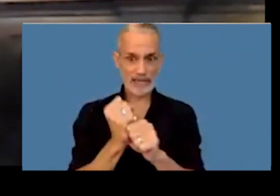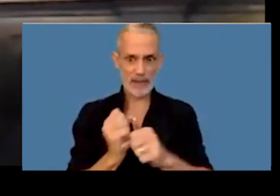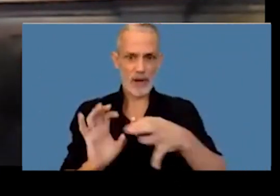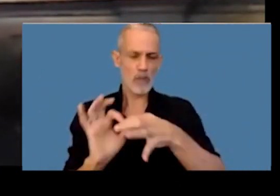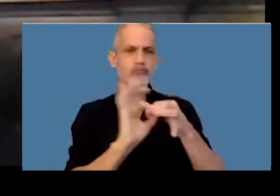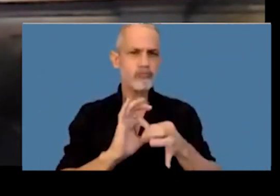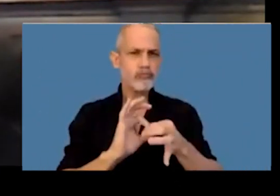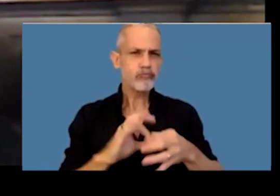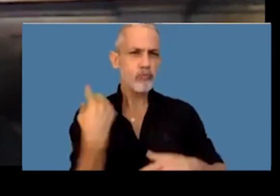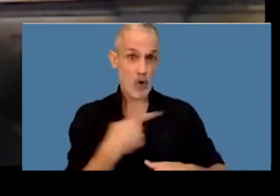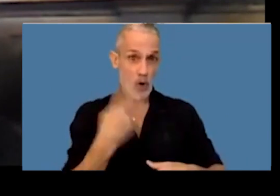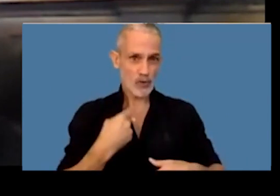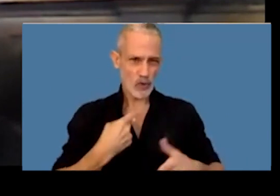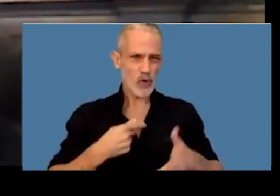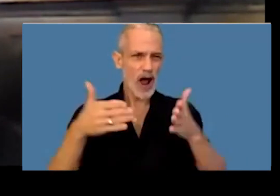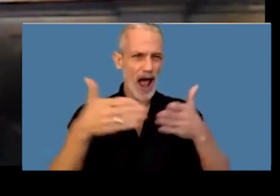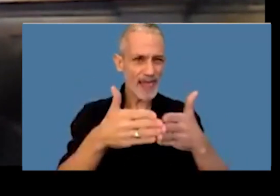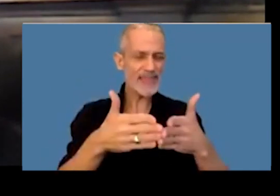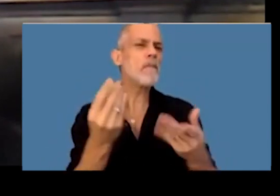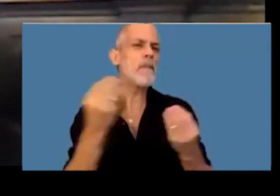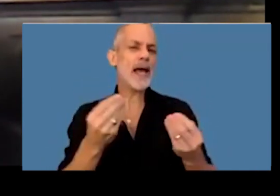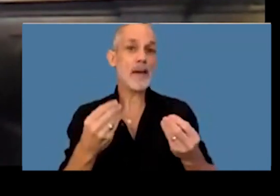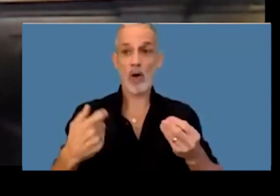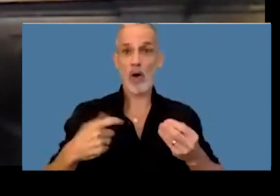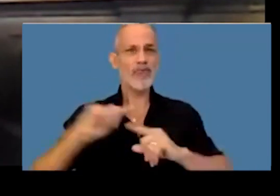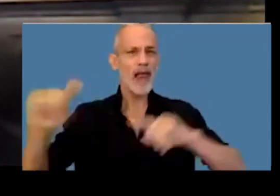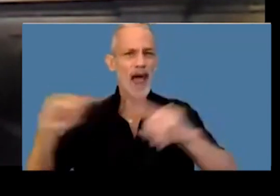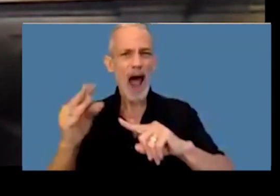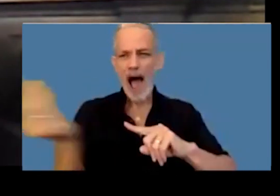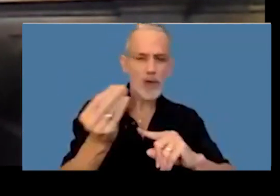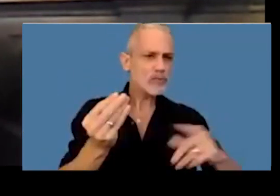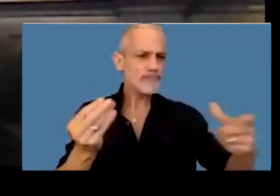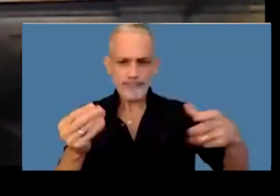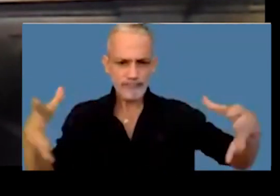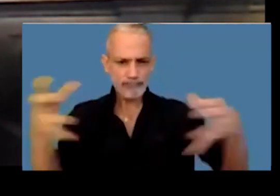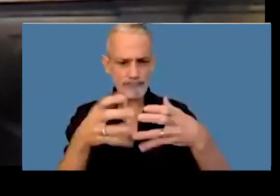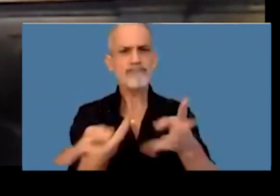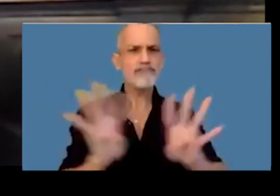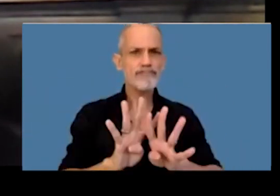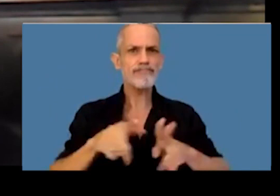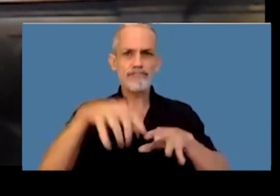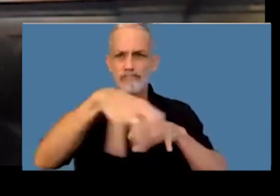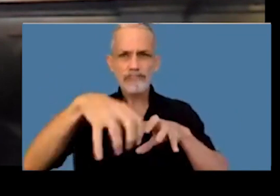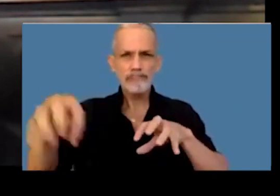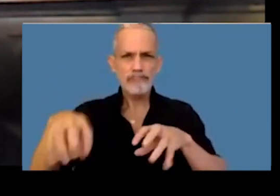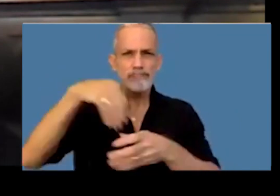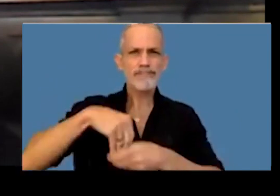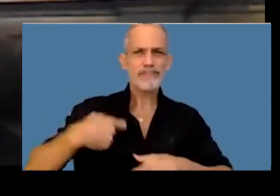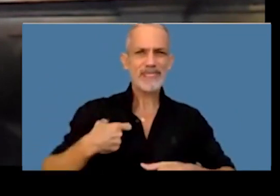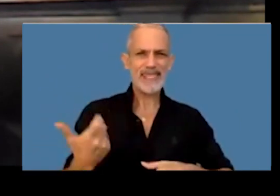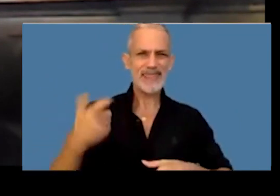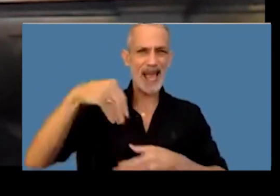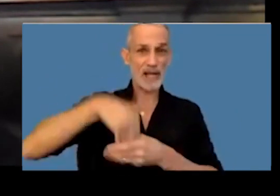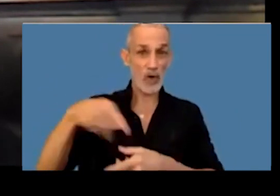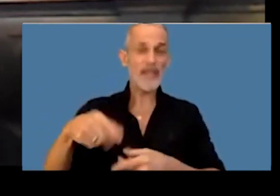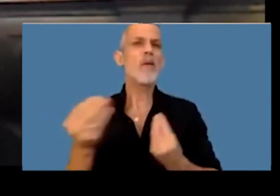nosotros, con sus cuerpos de delegados, con sus juntas internas, con sus órganos internos de gestión, para que la